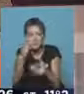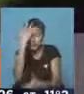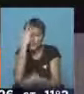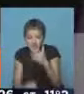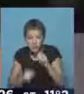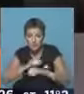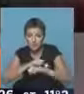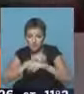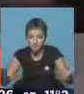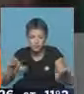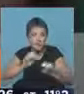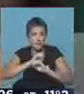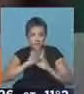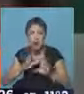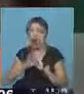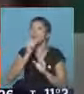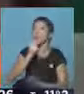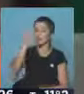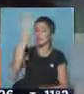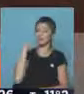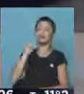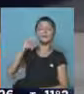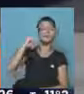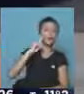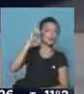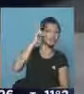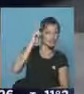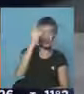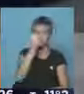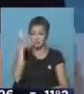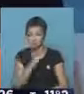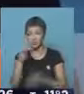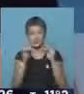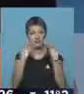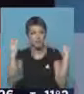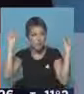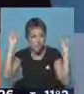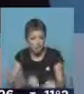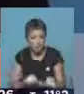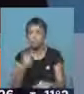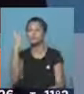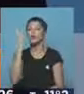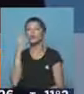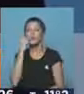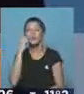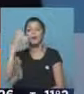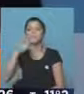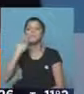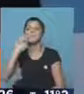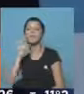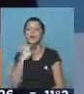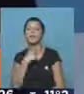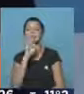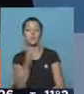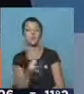Y el del 88, que tiró abajo el 60% de internet, eso fue un muchacho, Robert Morris, que lo que quiso fue medir el tamaño